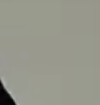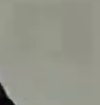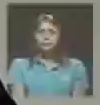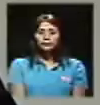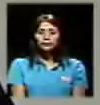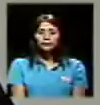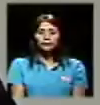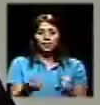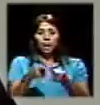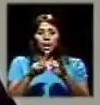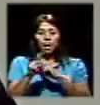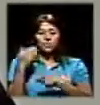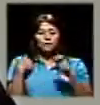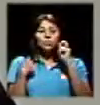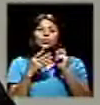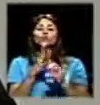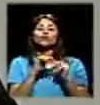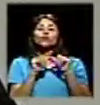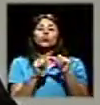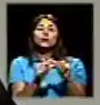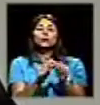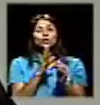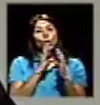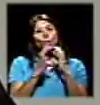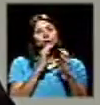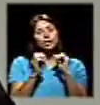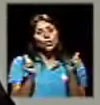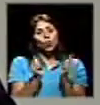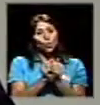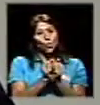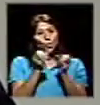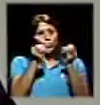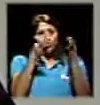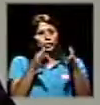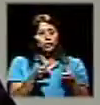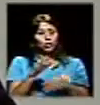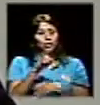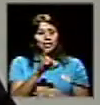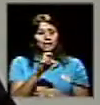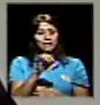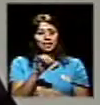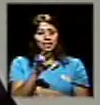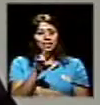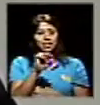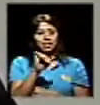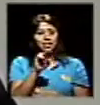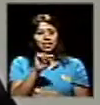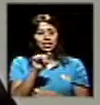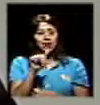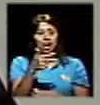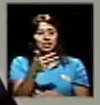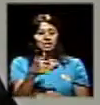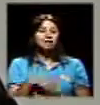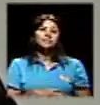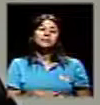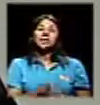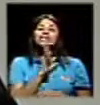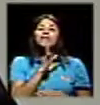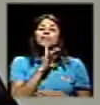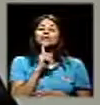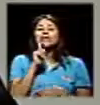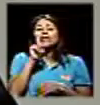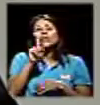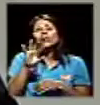Continuamos, amigas y amigos, conversando con la profesora Siri Nash sobre manzanas, que es